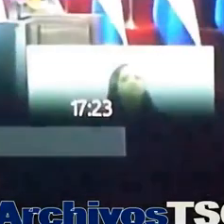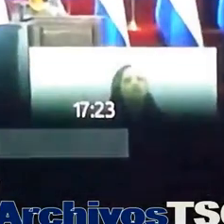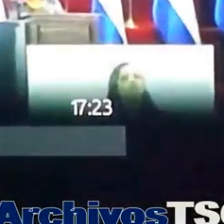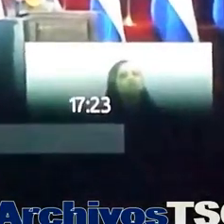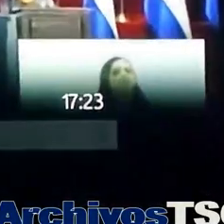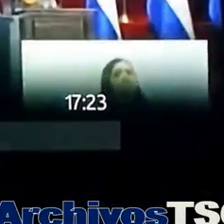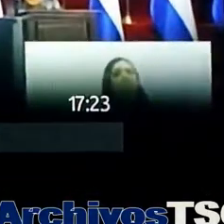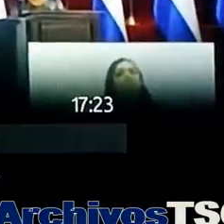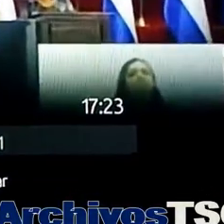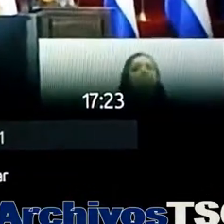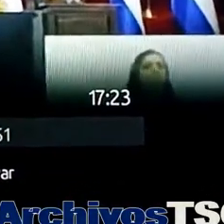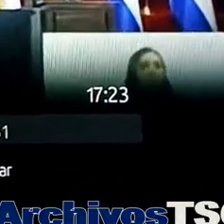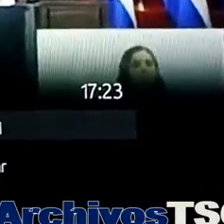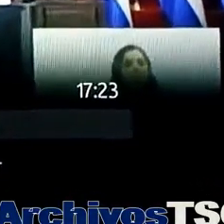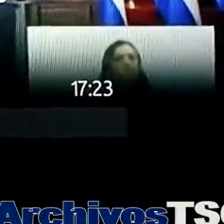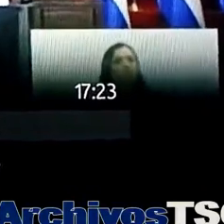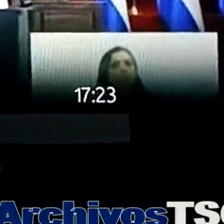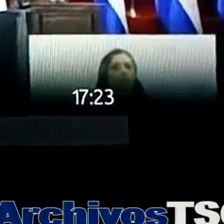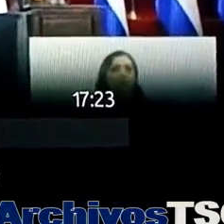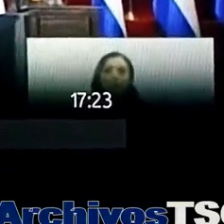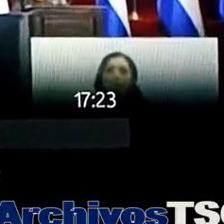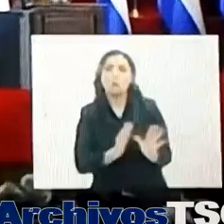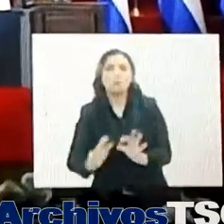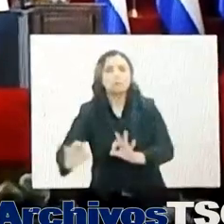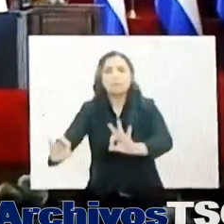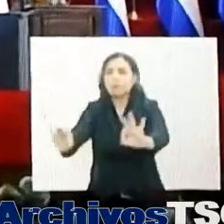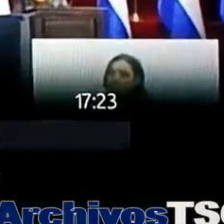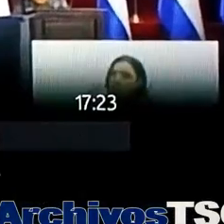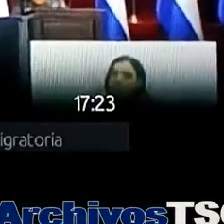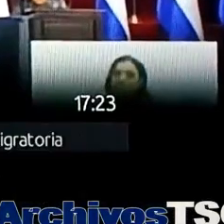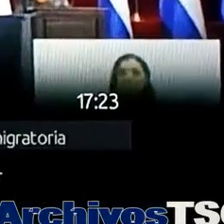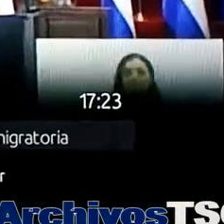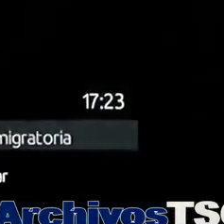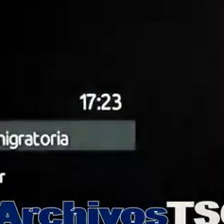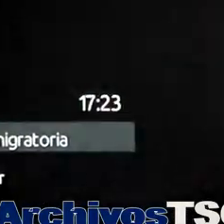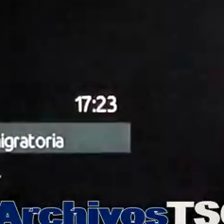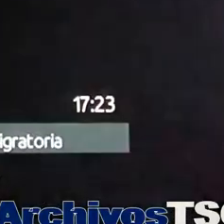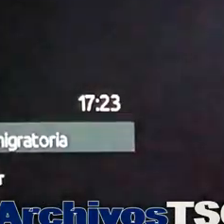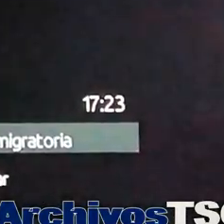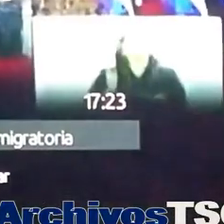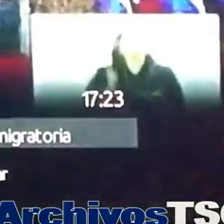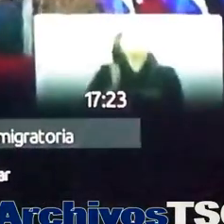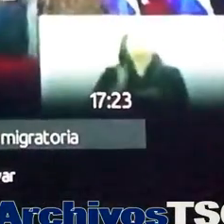Y ordenada. La ciudadanía votó en paz.